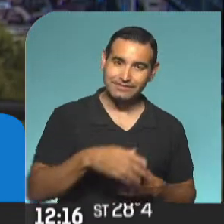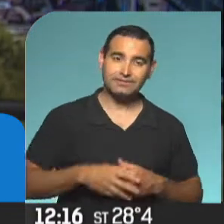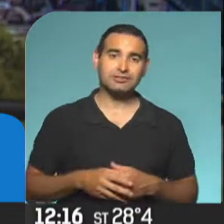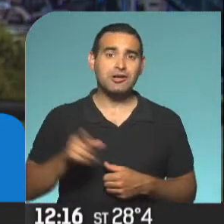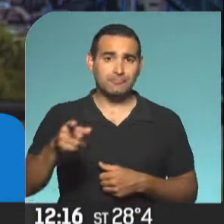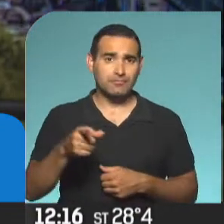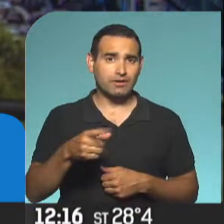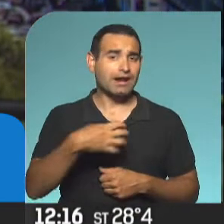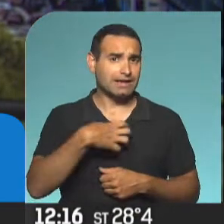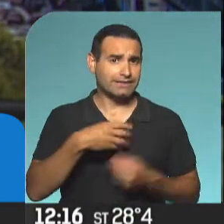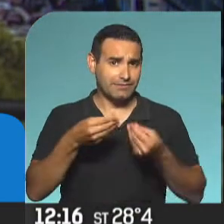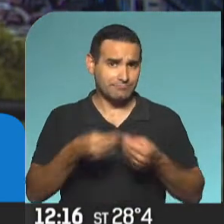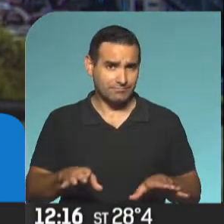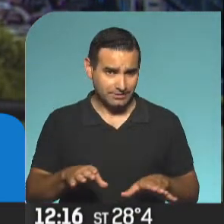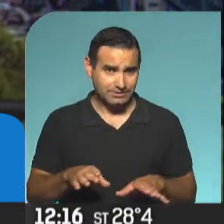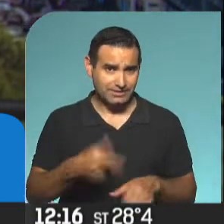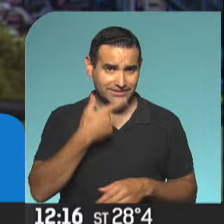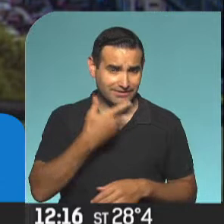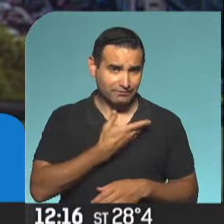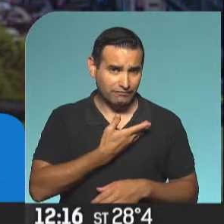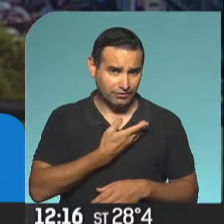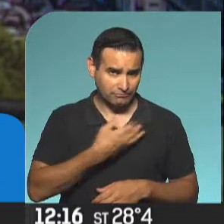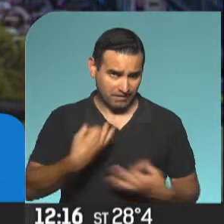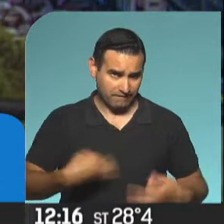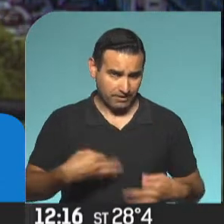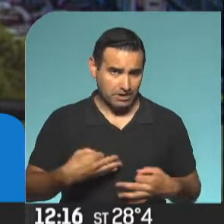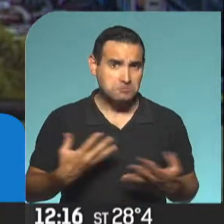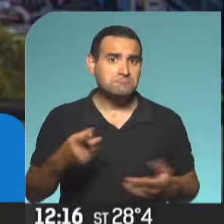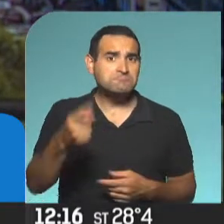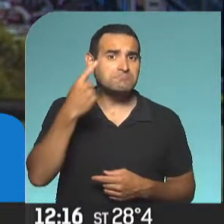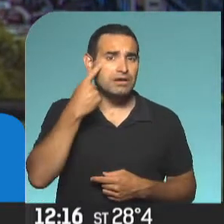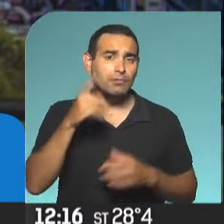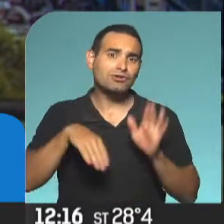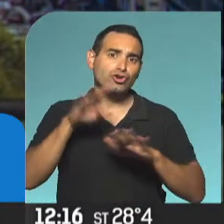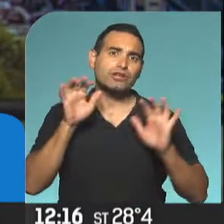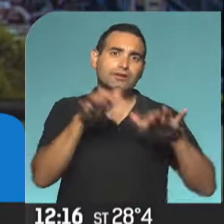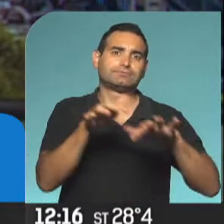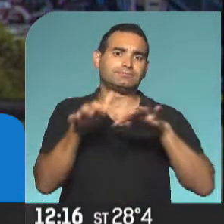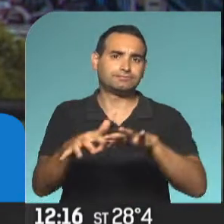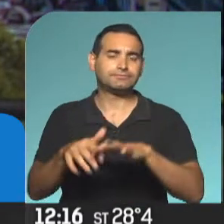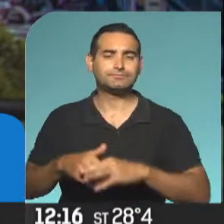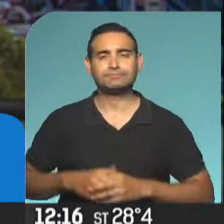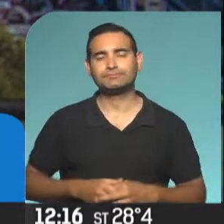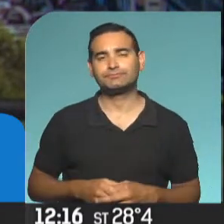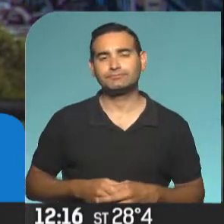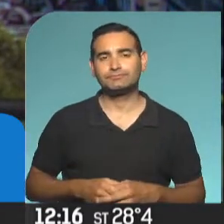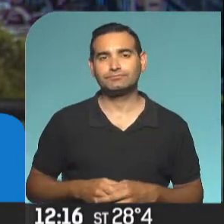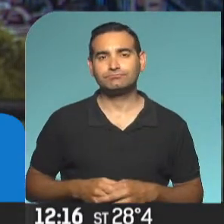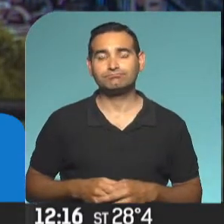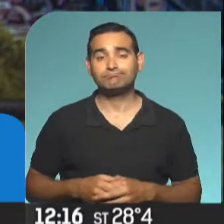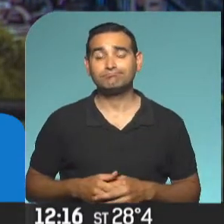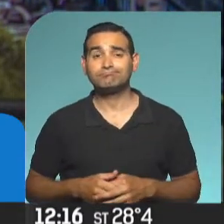no comenzar las clases, como dice el gobierno de la ciudad, el 17 de febrero de manera presencial o con la mayor presencialidad posible? Bueno, yo